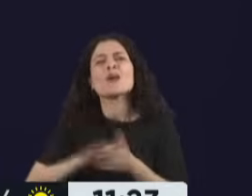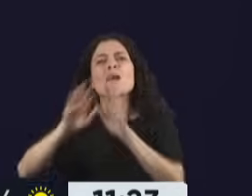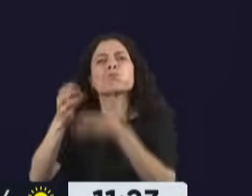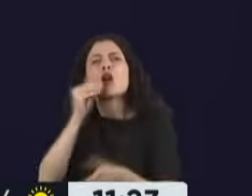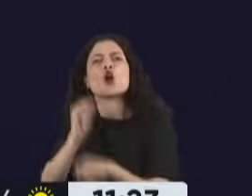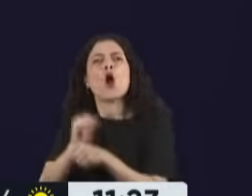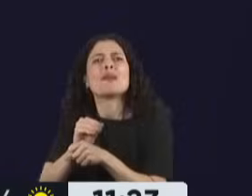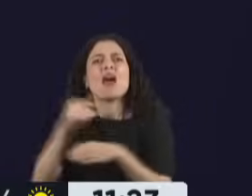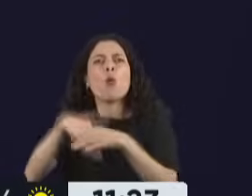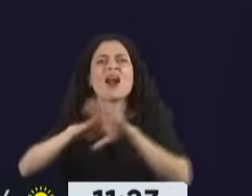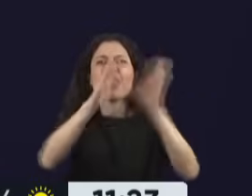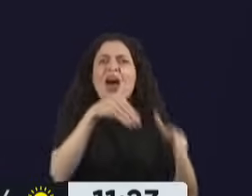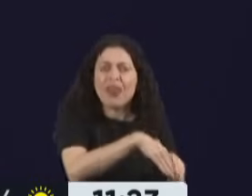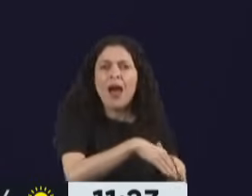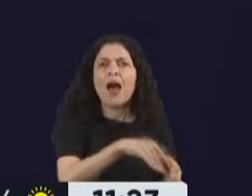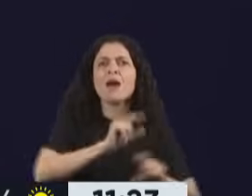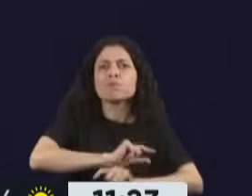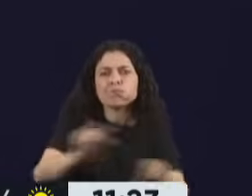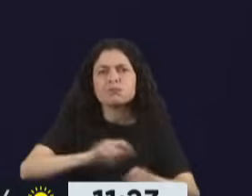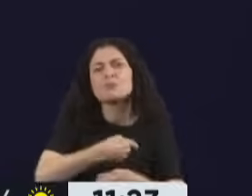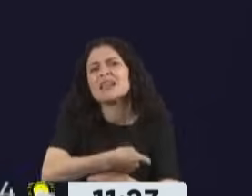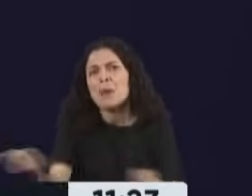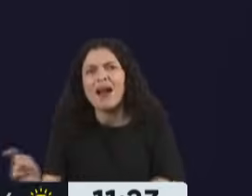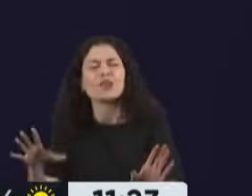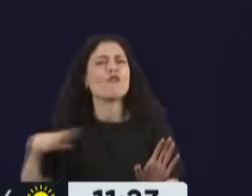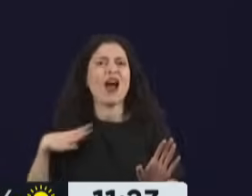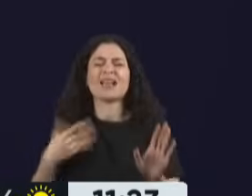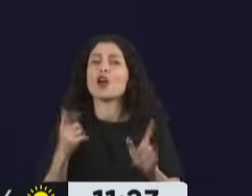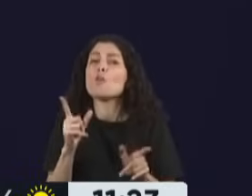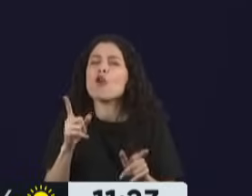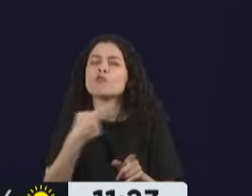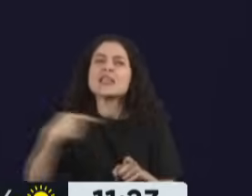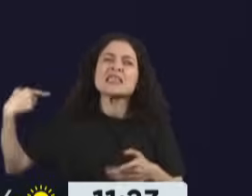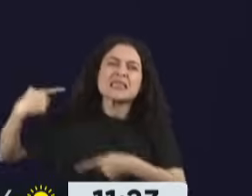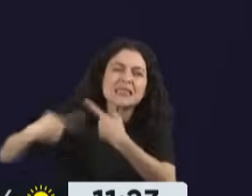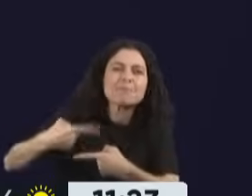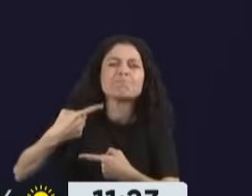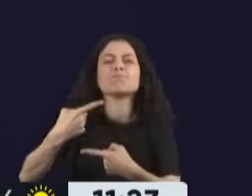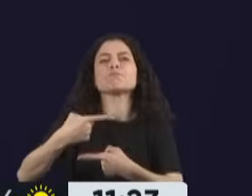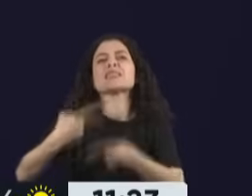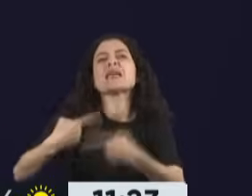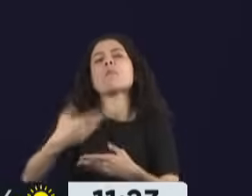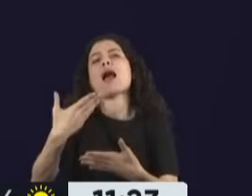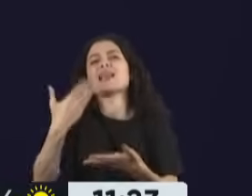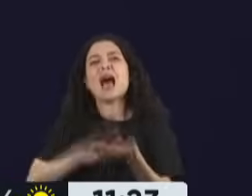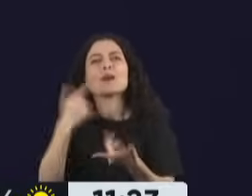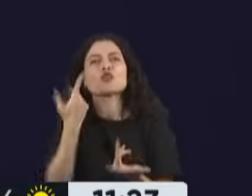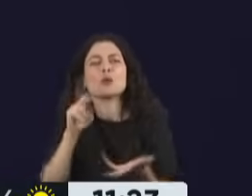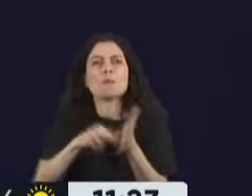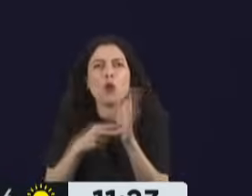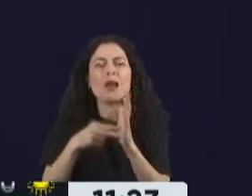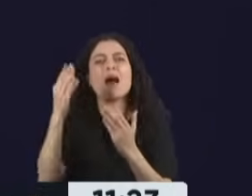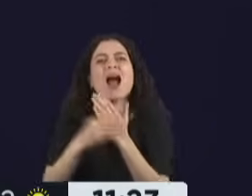que fue el tema, digamos, de Capital Humano más candente estos días, o que estuvo más en los medios de comunicación en estos